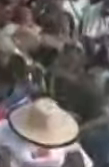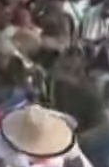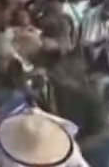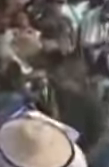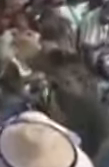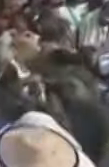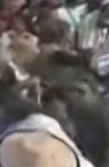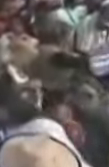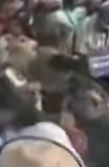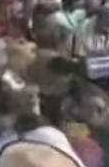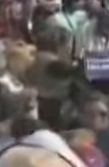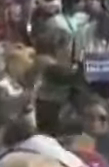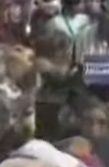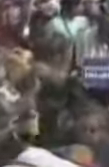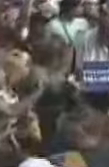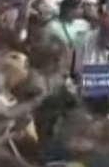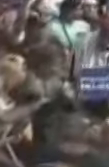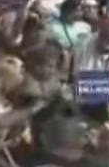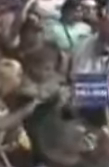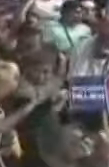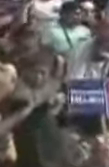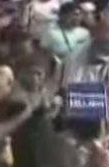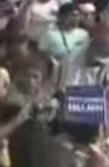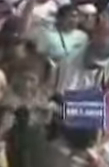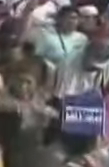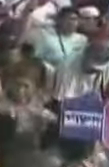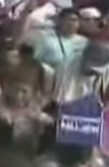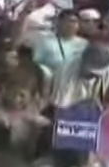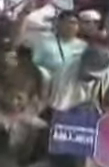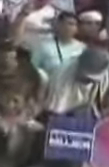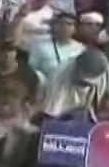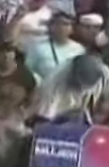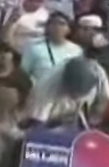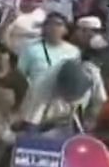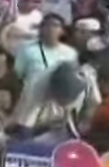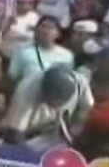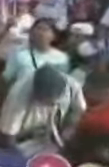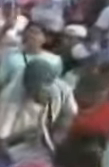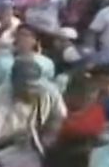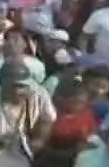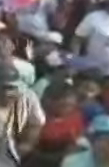Mujerero, mujeres. Gran visión, Venezuela mujer.